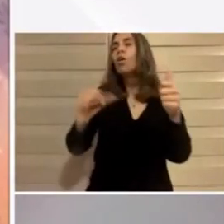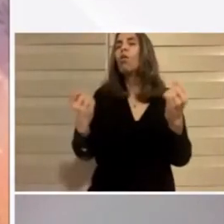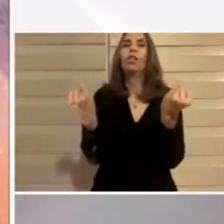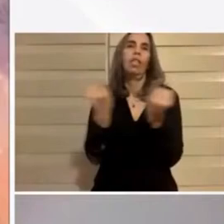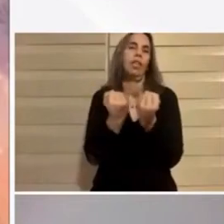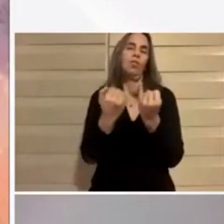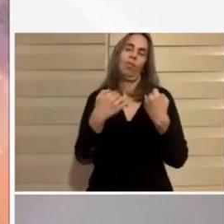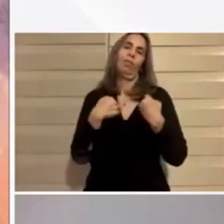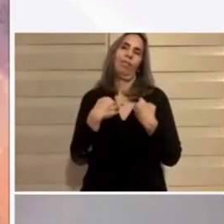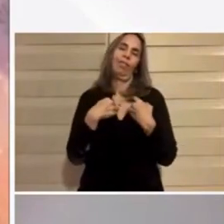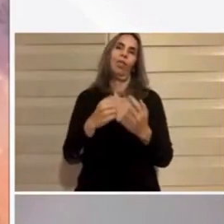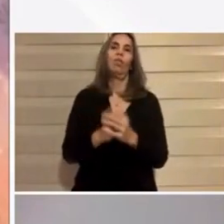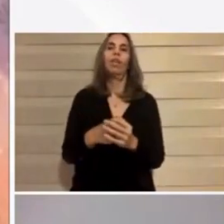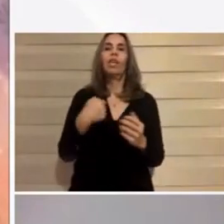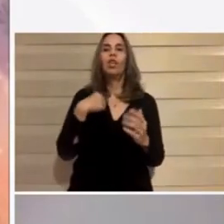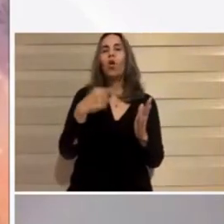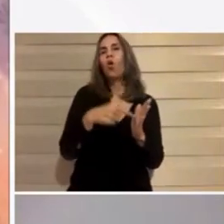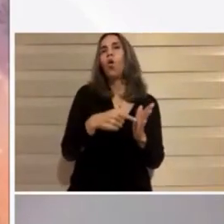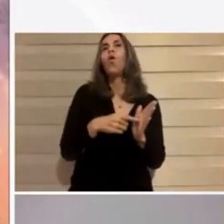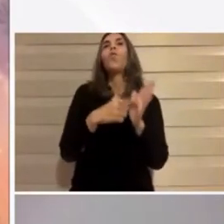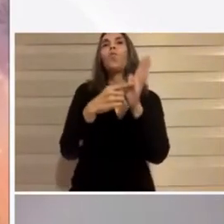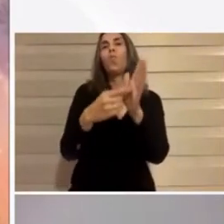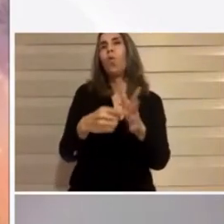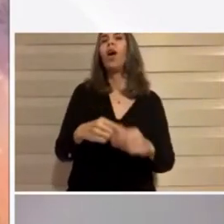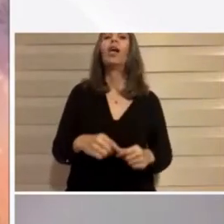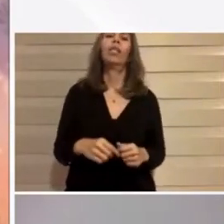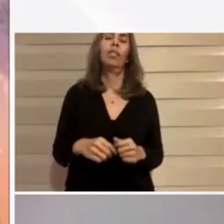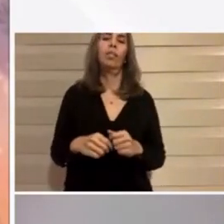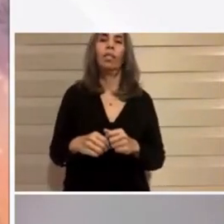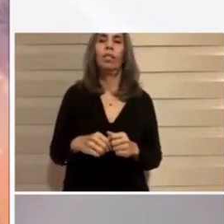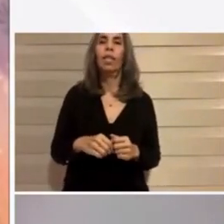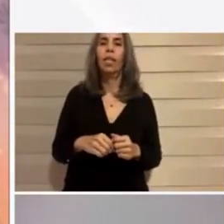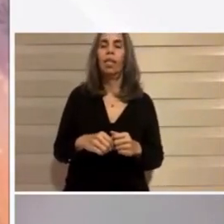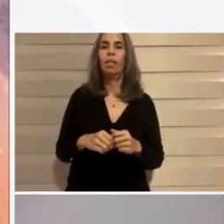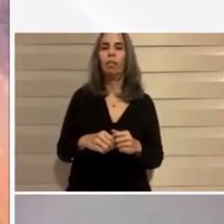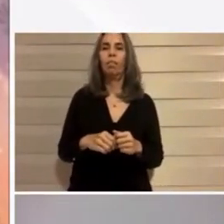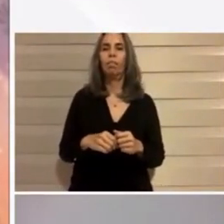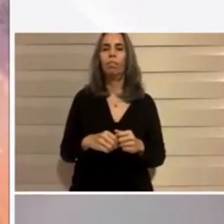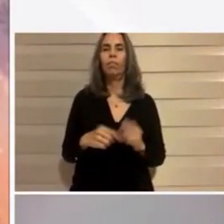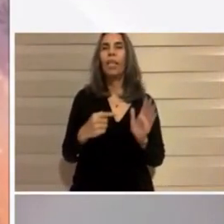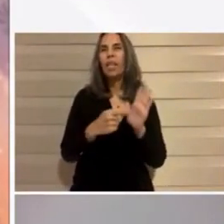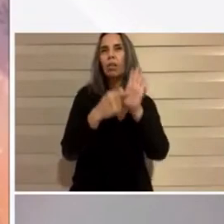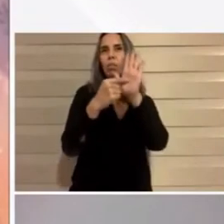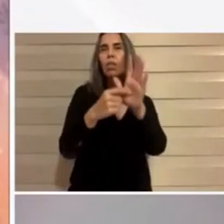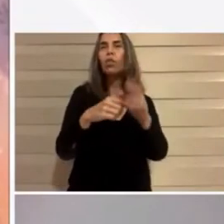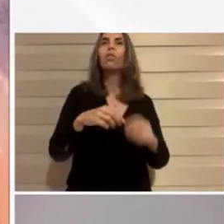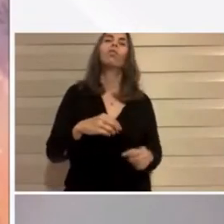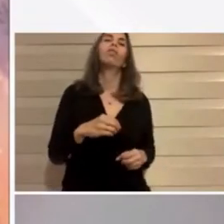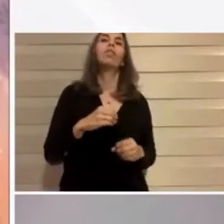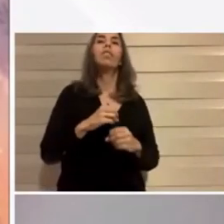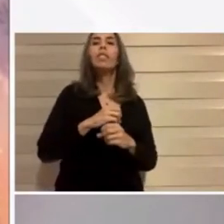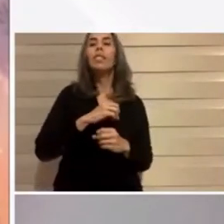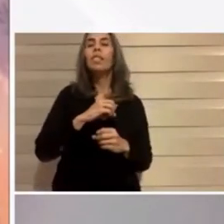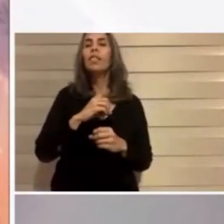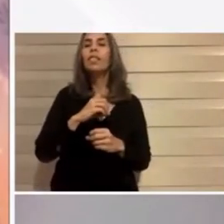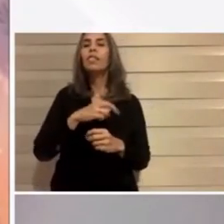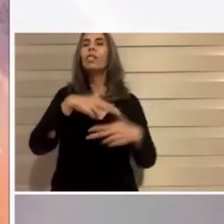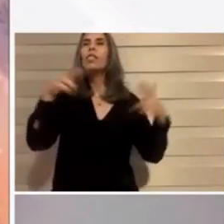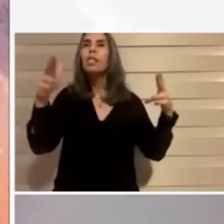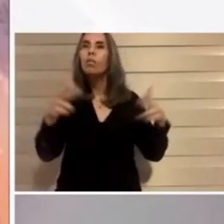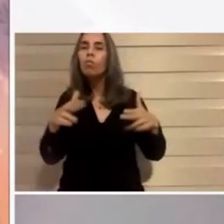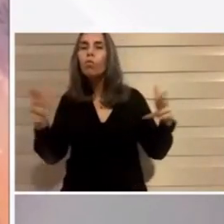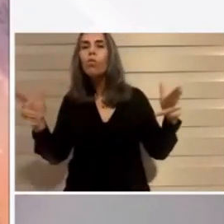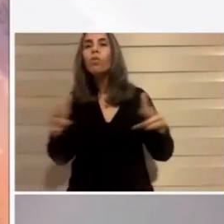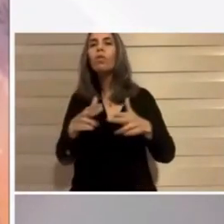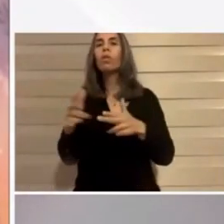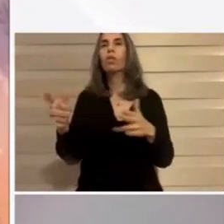de música y conocí personas. Y eso influye en mi felicidad actual y además nos ayuda a